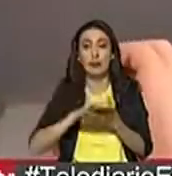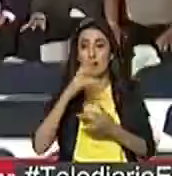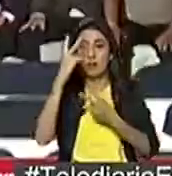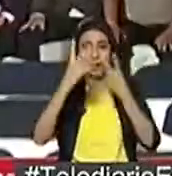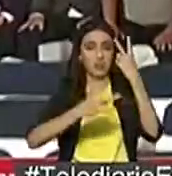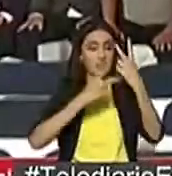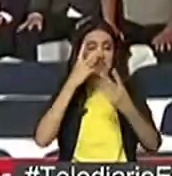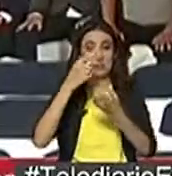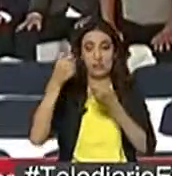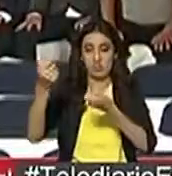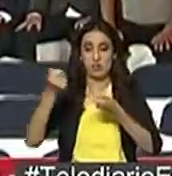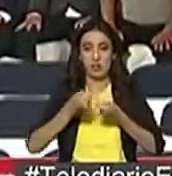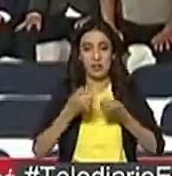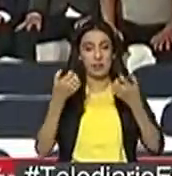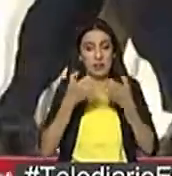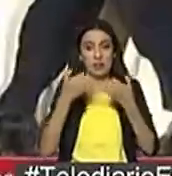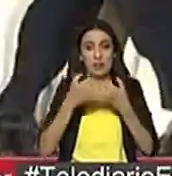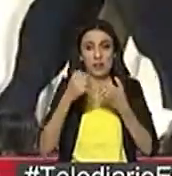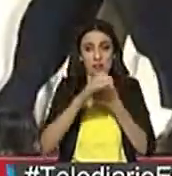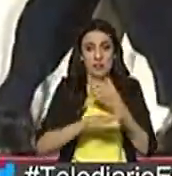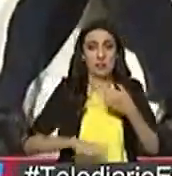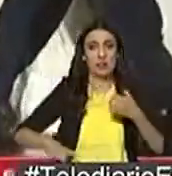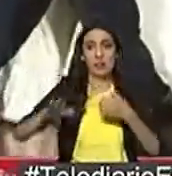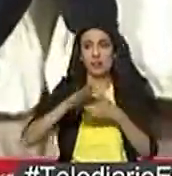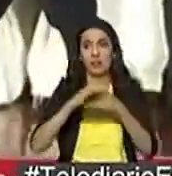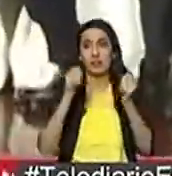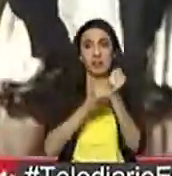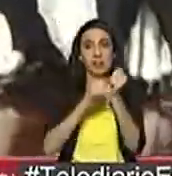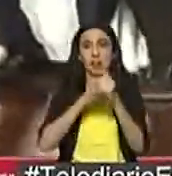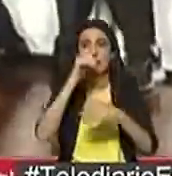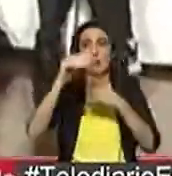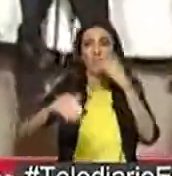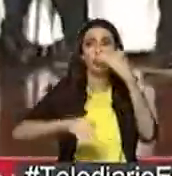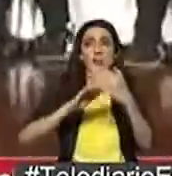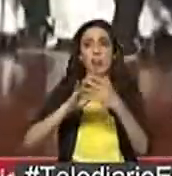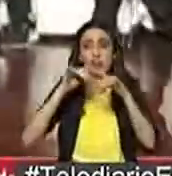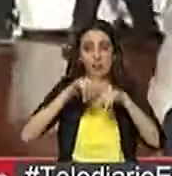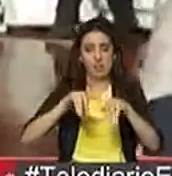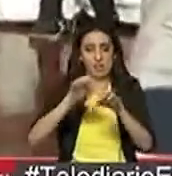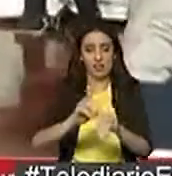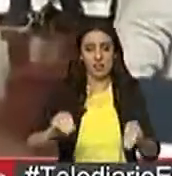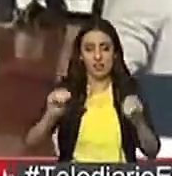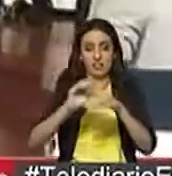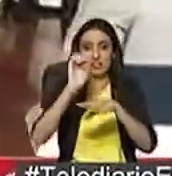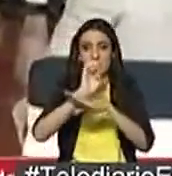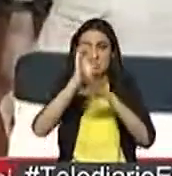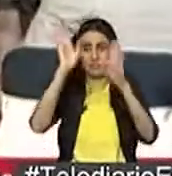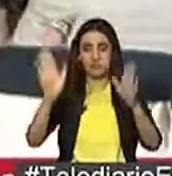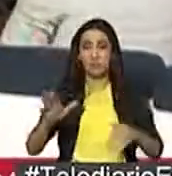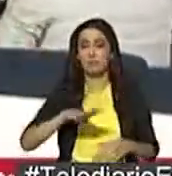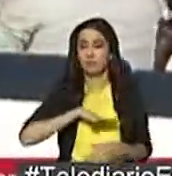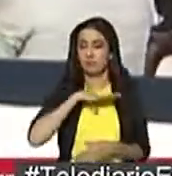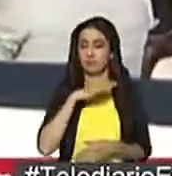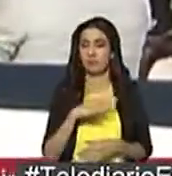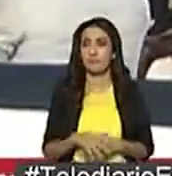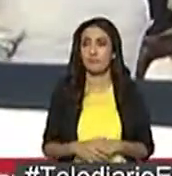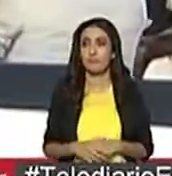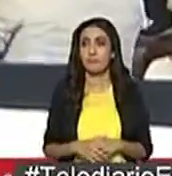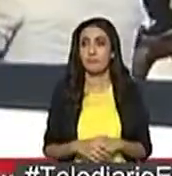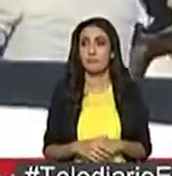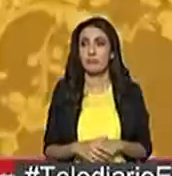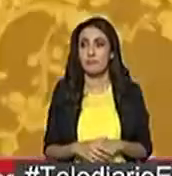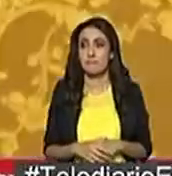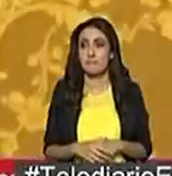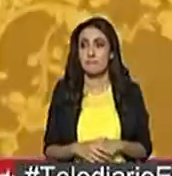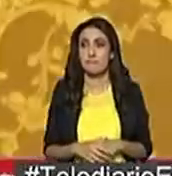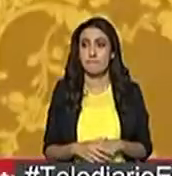cuerpo técnico y directivos del equipo rayado, que hace pocos días dio esa motivación adicional para sentirte ecuatoriano al conquistar su primer título